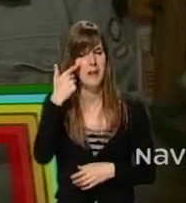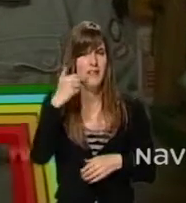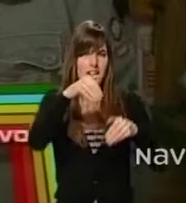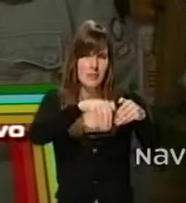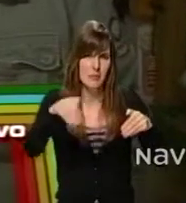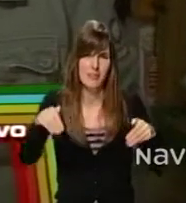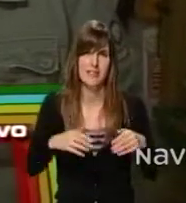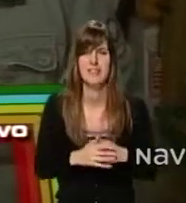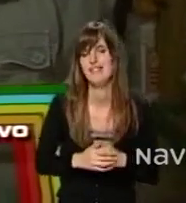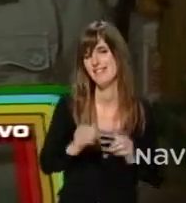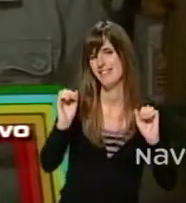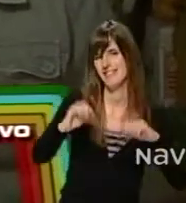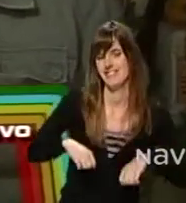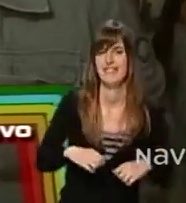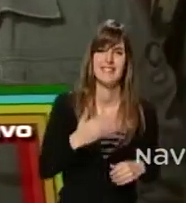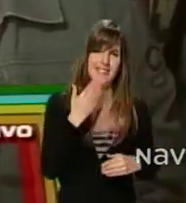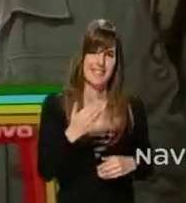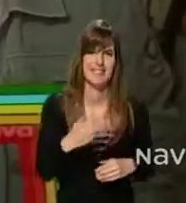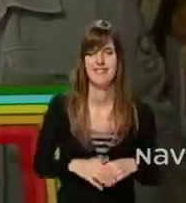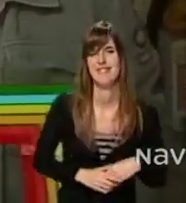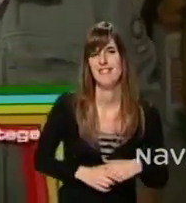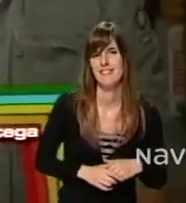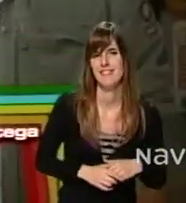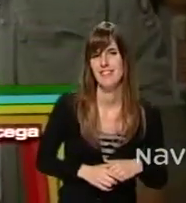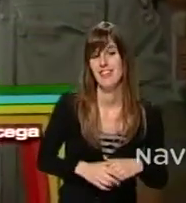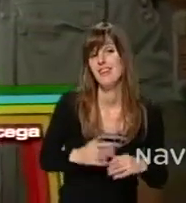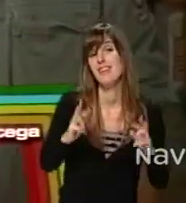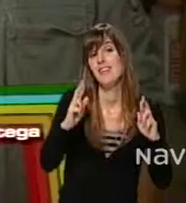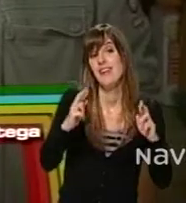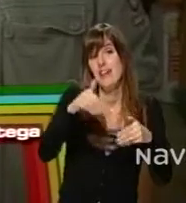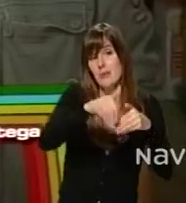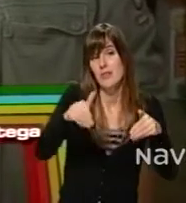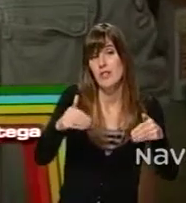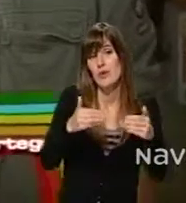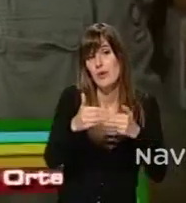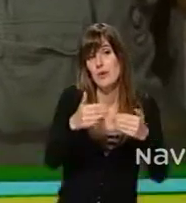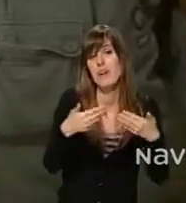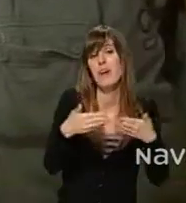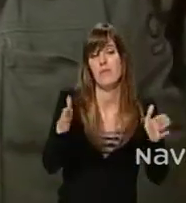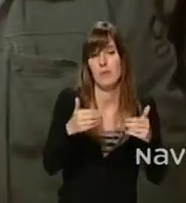exposición. De acuerdo. Gracias. Ya esperemos que sea pronto